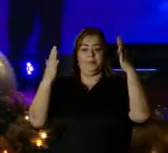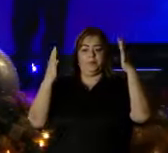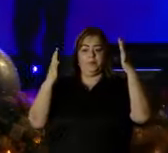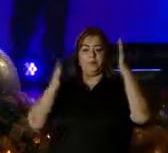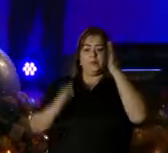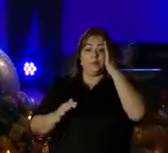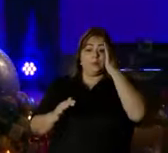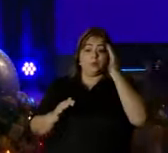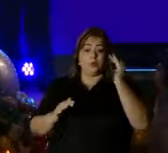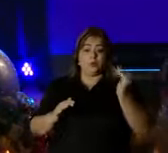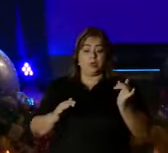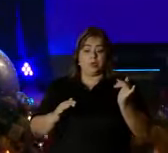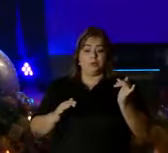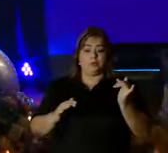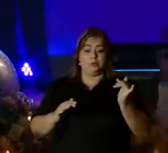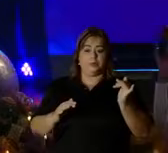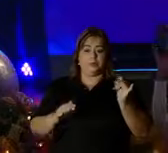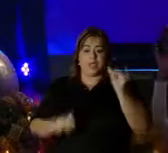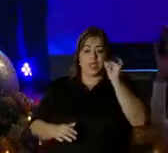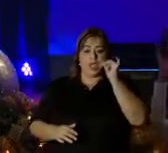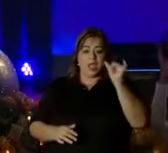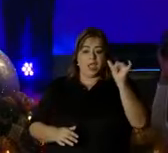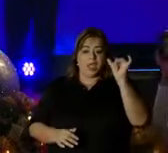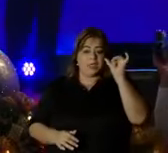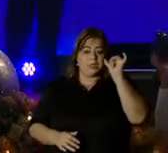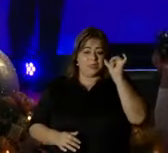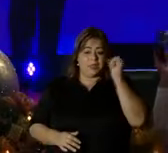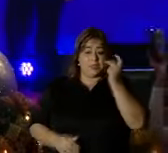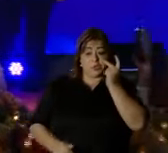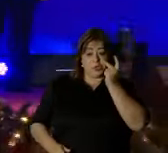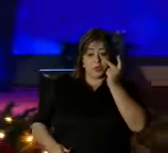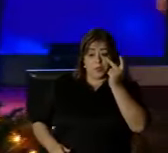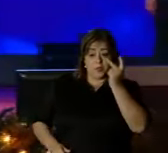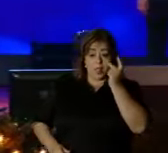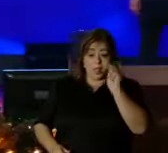porque ayer yo vi dos jovencitos, dos,